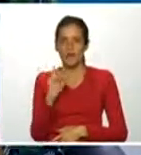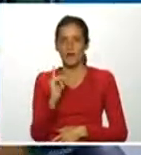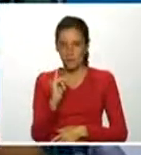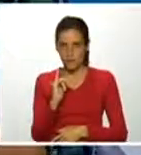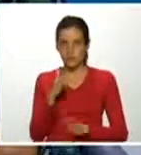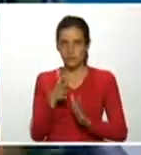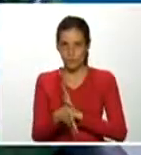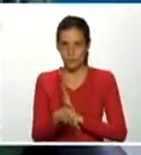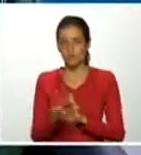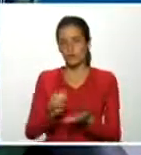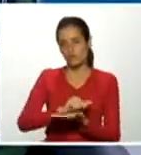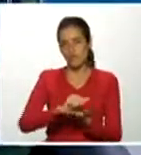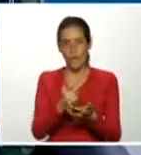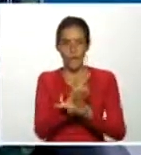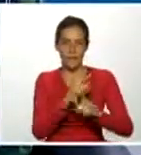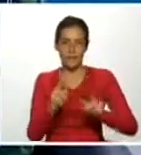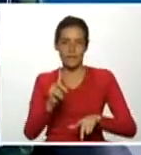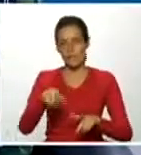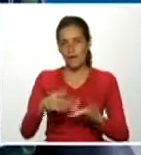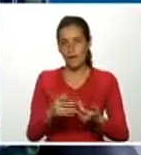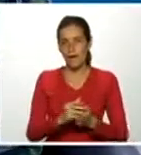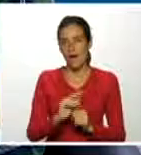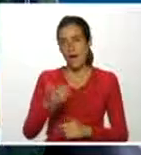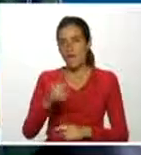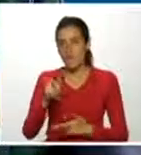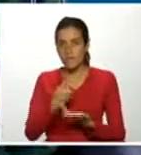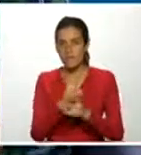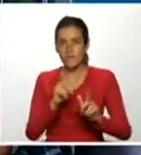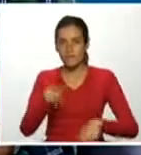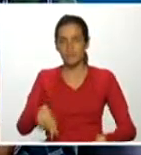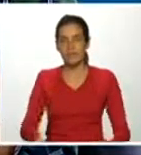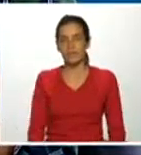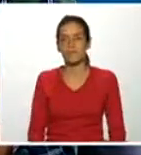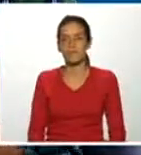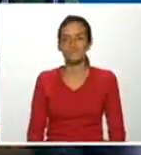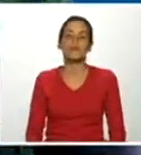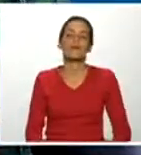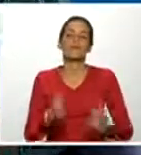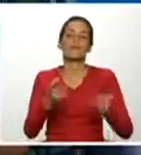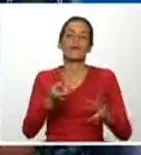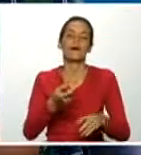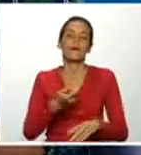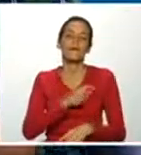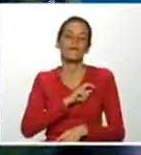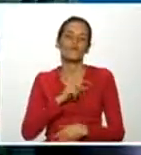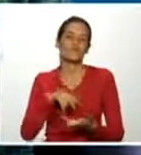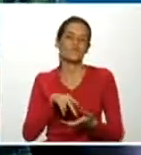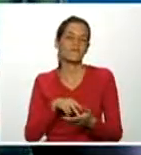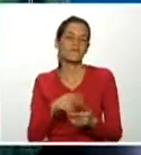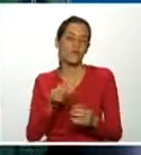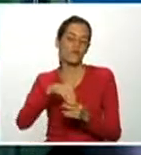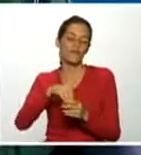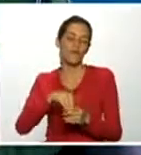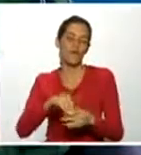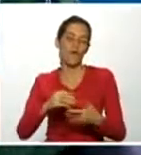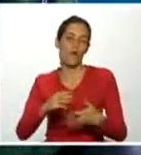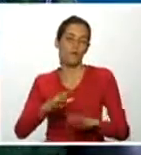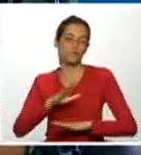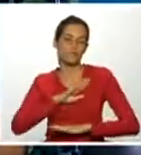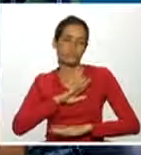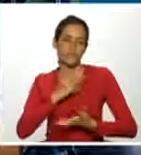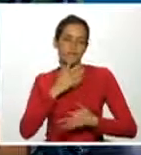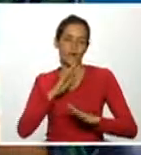en el ámbito del software libre, sino en el ámbito del hardware libre, ¿no? Que traducido a nuestro español, hardware es cosas duras, cosas físicas. Exacto,